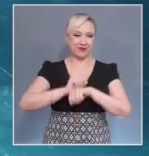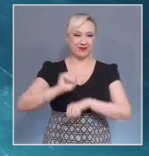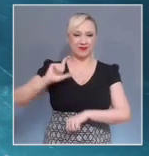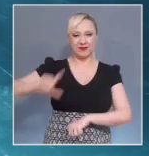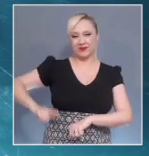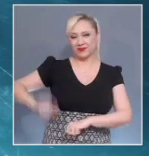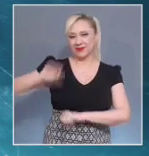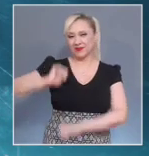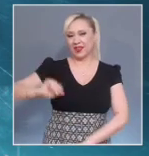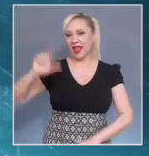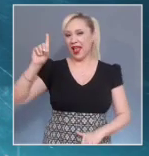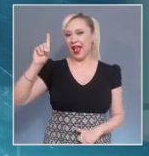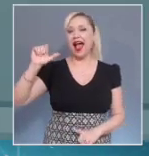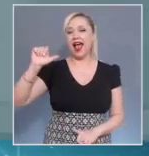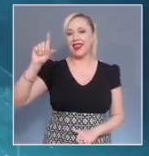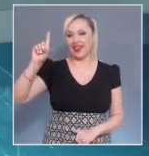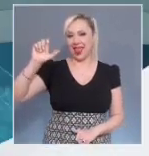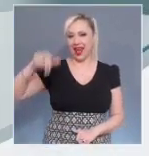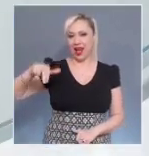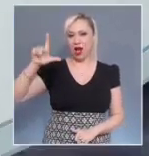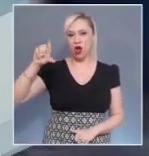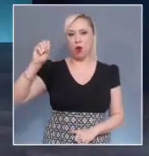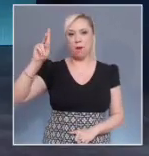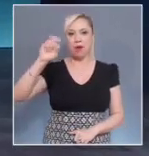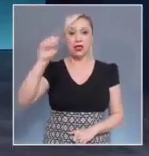e imparcialidad.